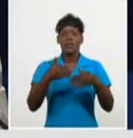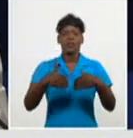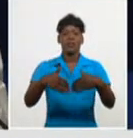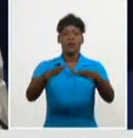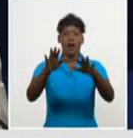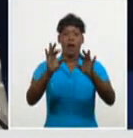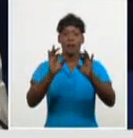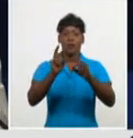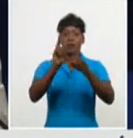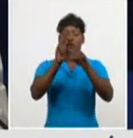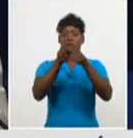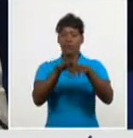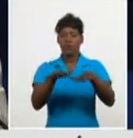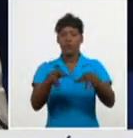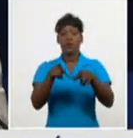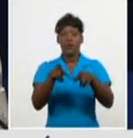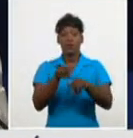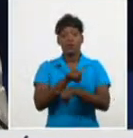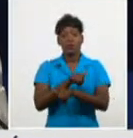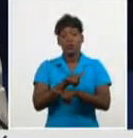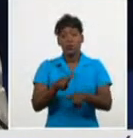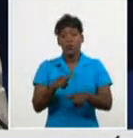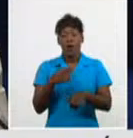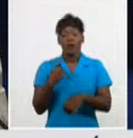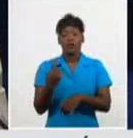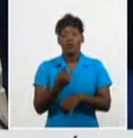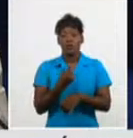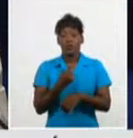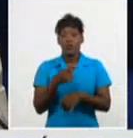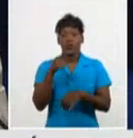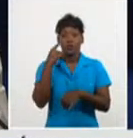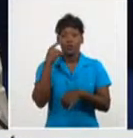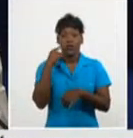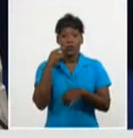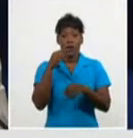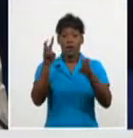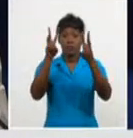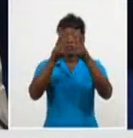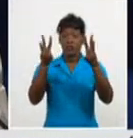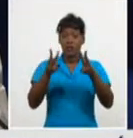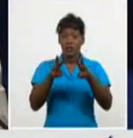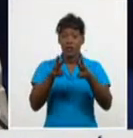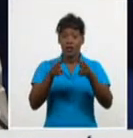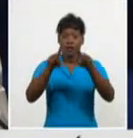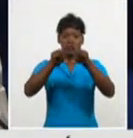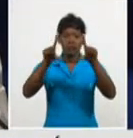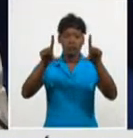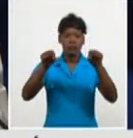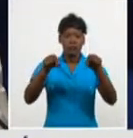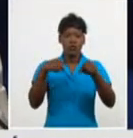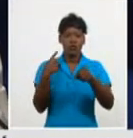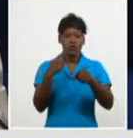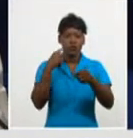Eso también, hay incluso un artículo que dice, y leo textualmente, ¿no?